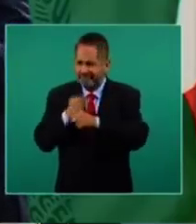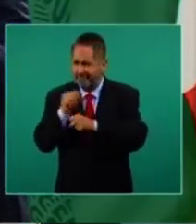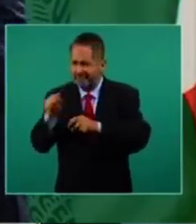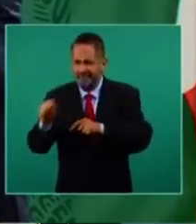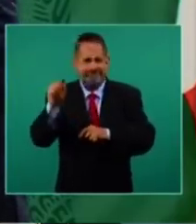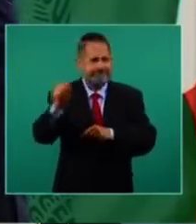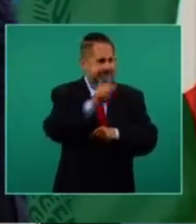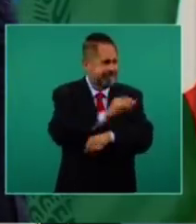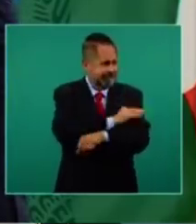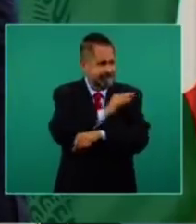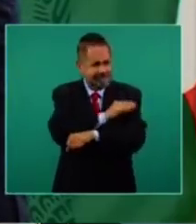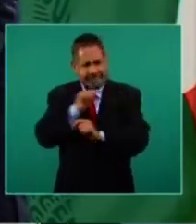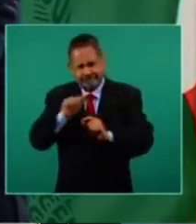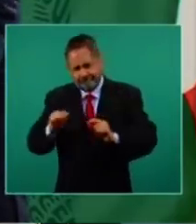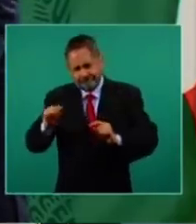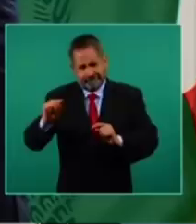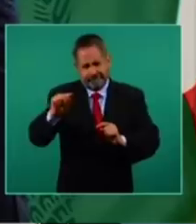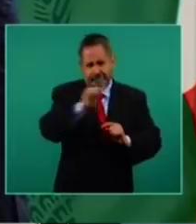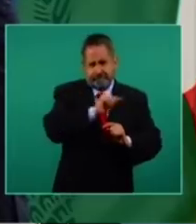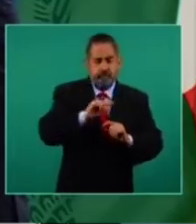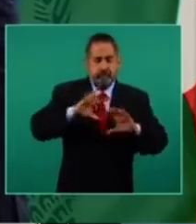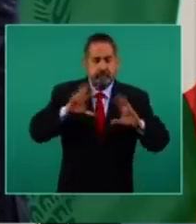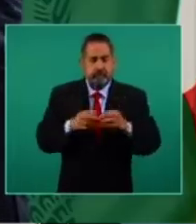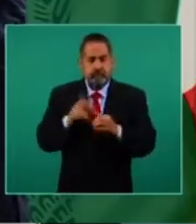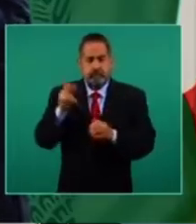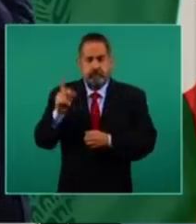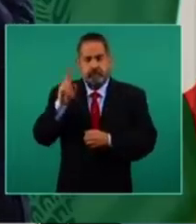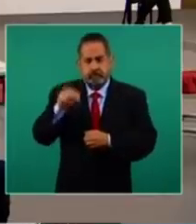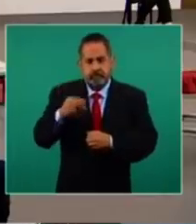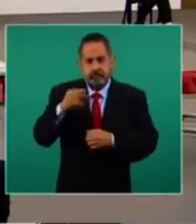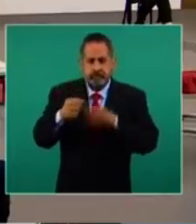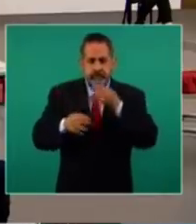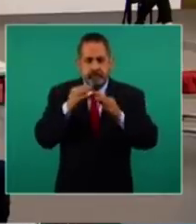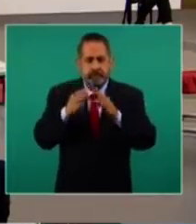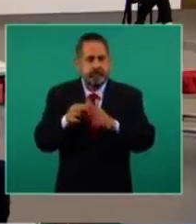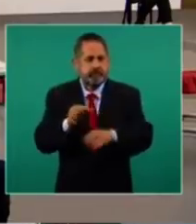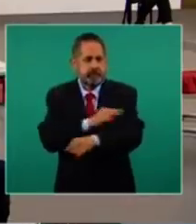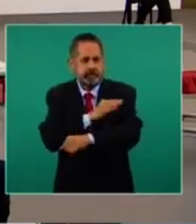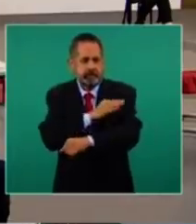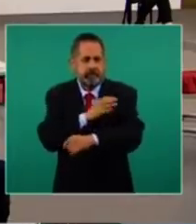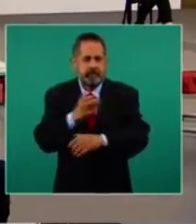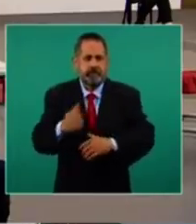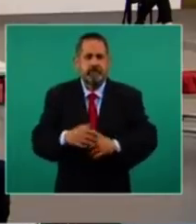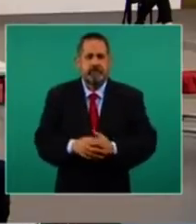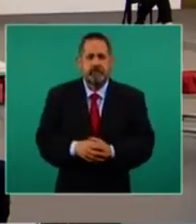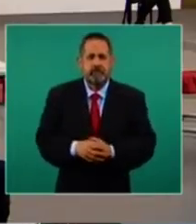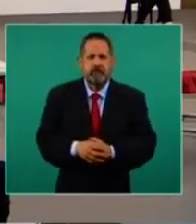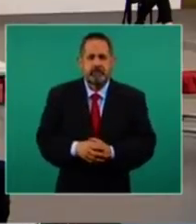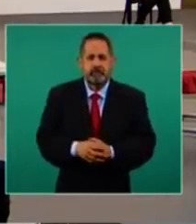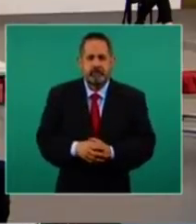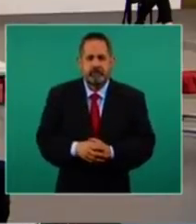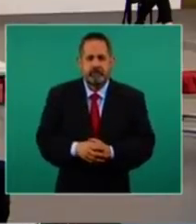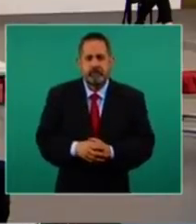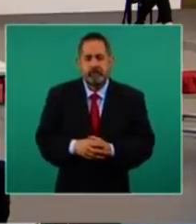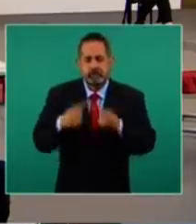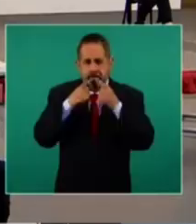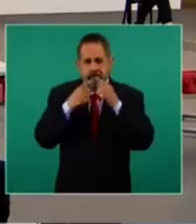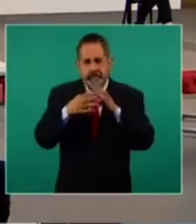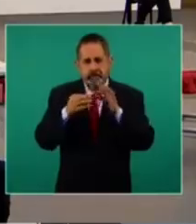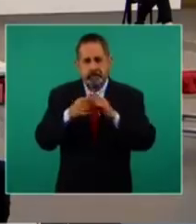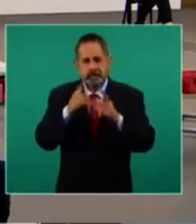todo el plan de vacunación con la idea de aprovechar,